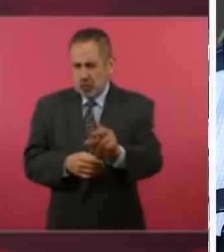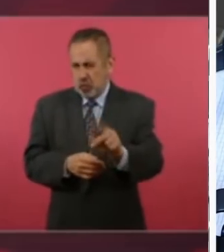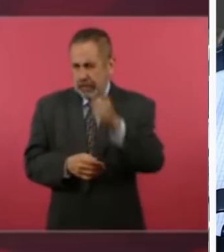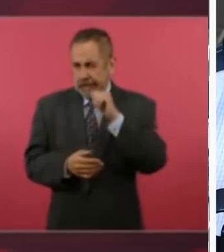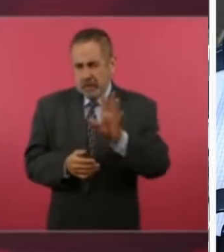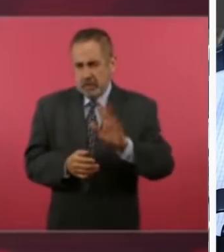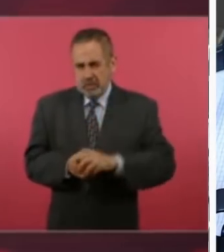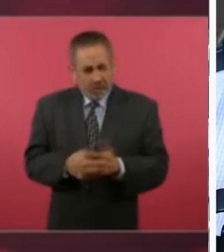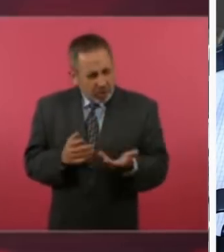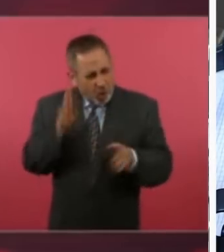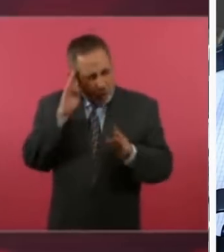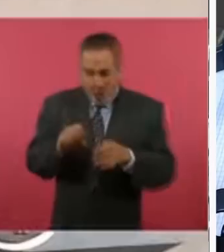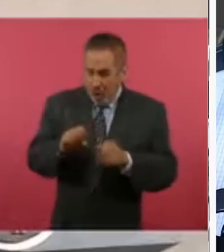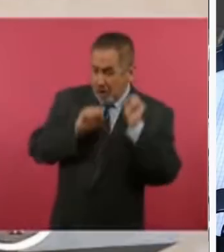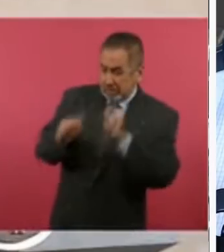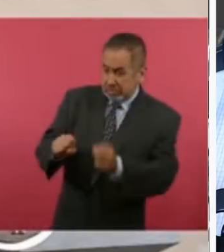de exterminio.